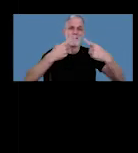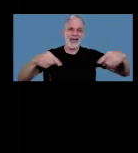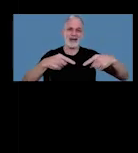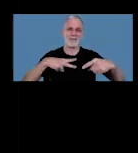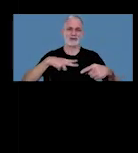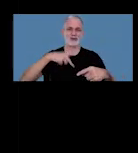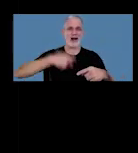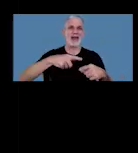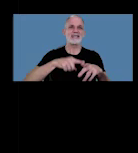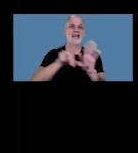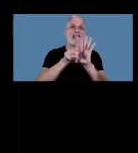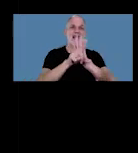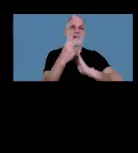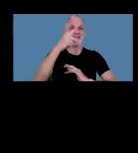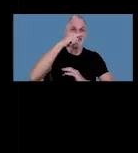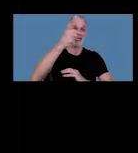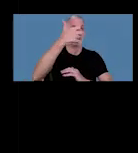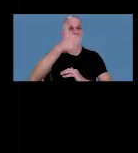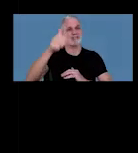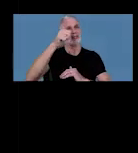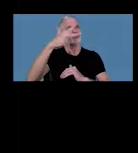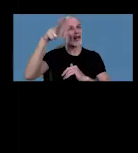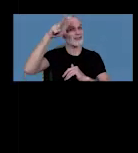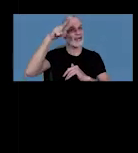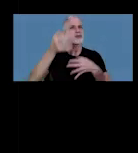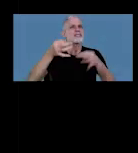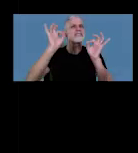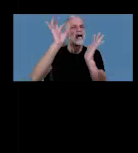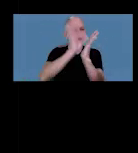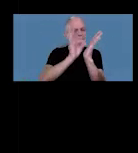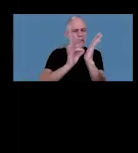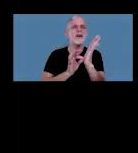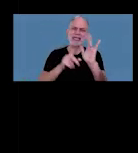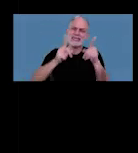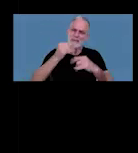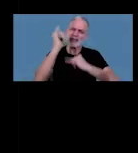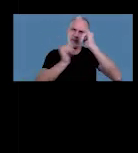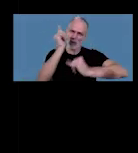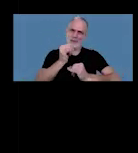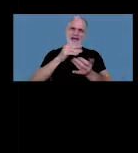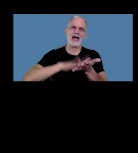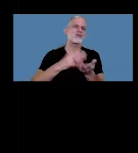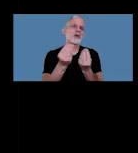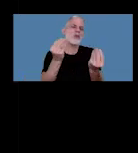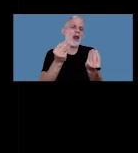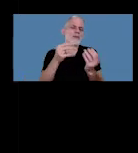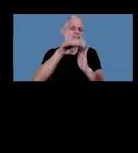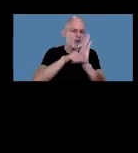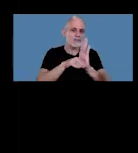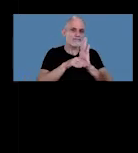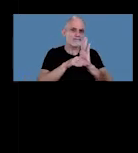Ley 27638, que es una exención particular, que también la vamos a ver, sobre algún tipo de